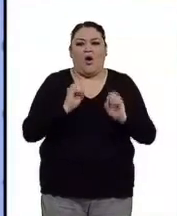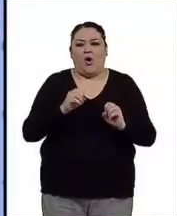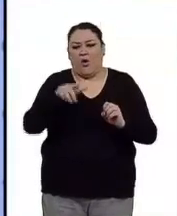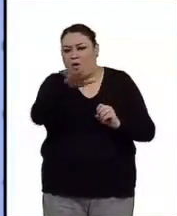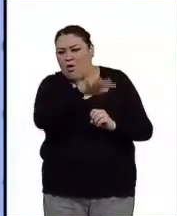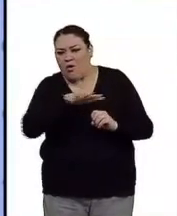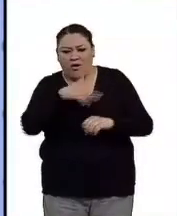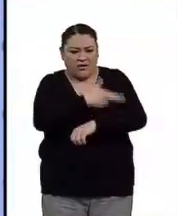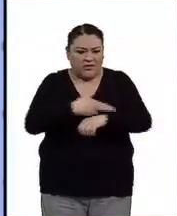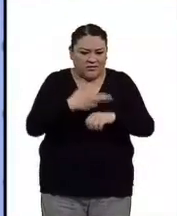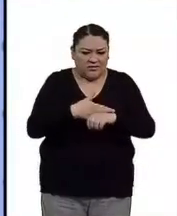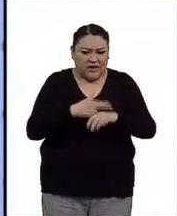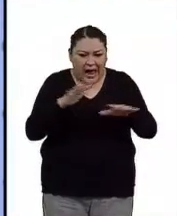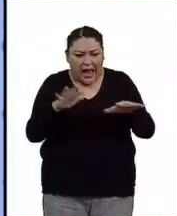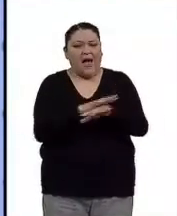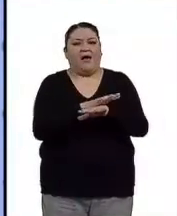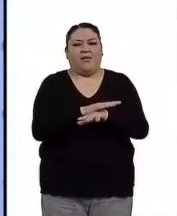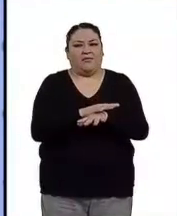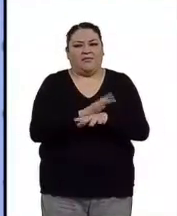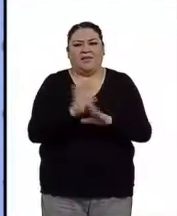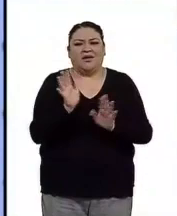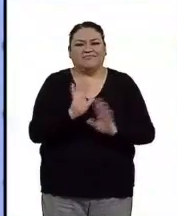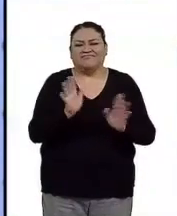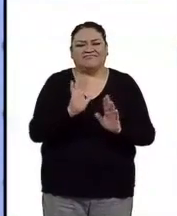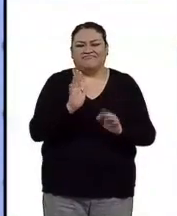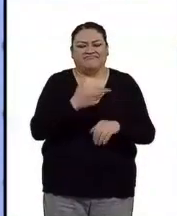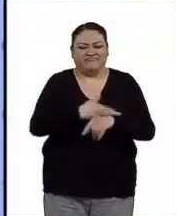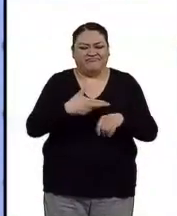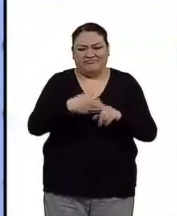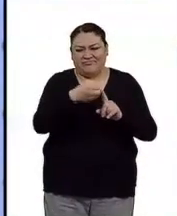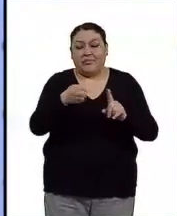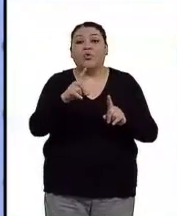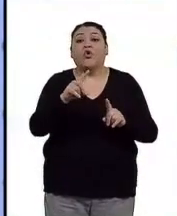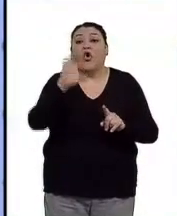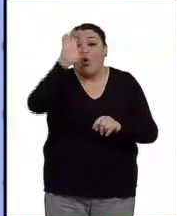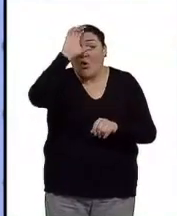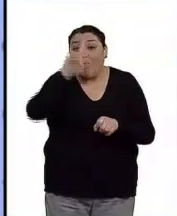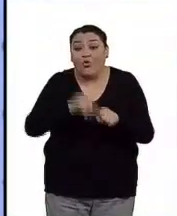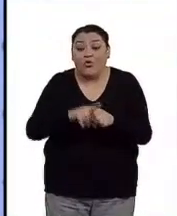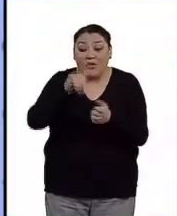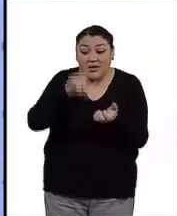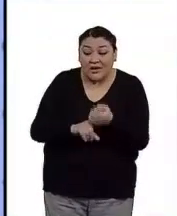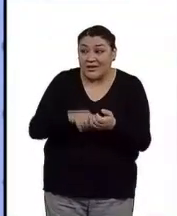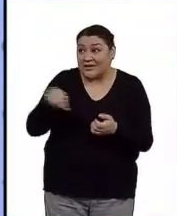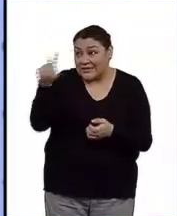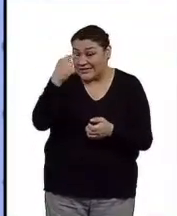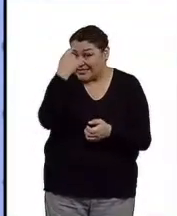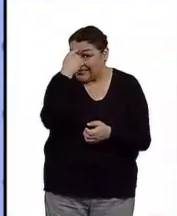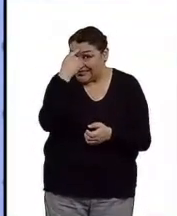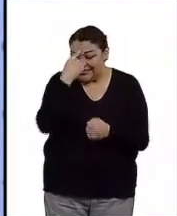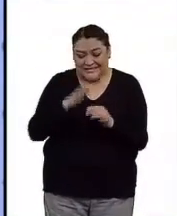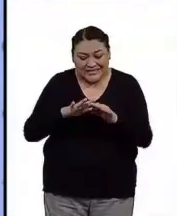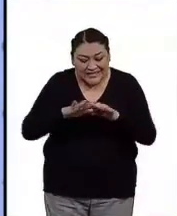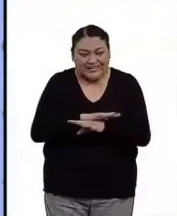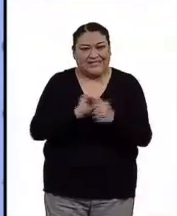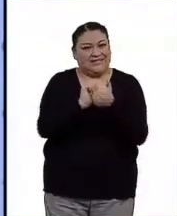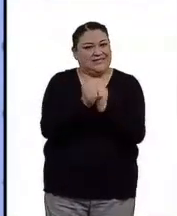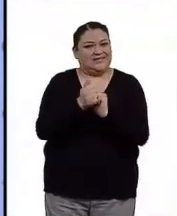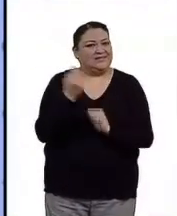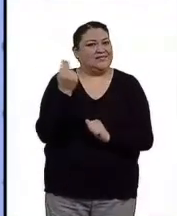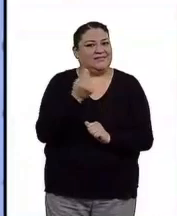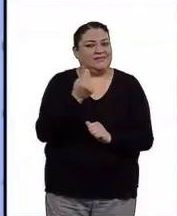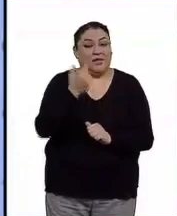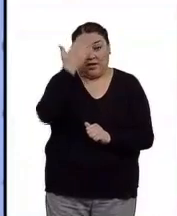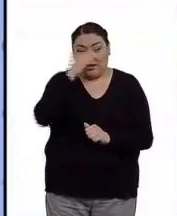los mecanismos previamente establecidos en el aparato legal, sino también implica un cambio cultural muy fuerte, porque justo todo el tema de que